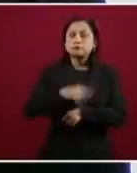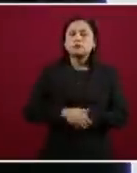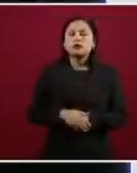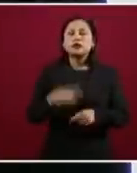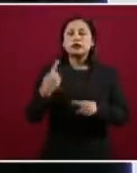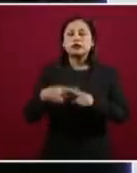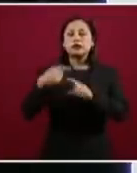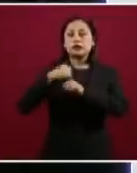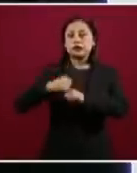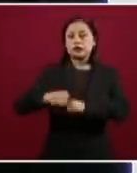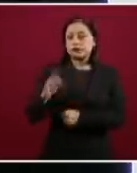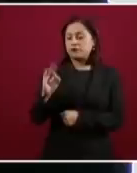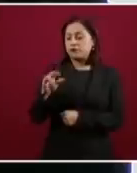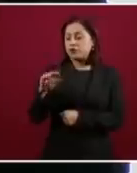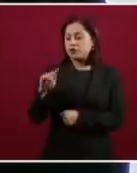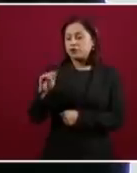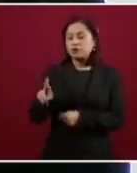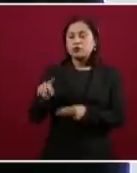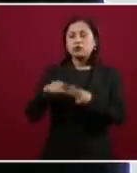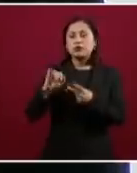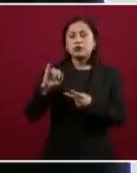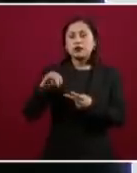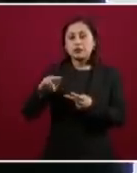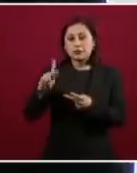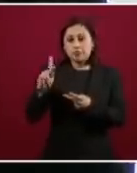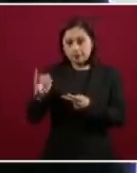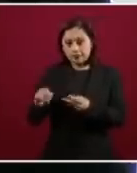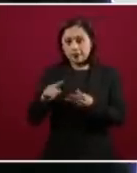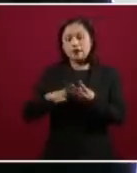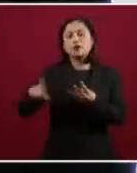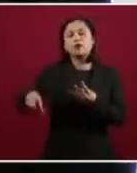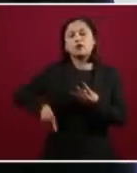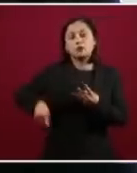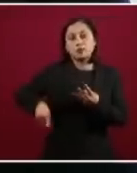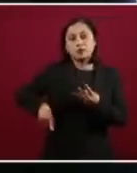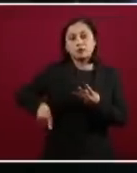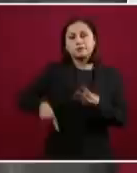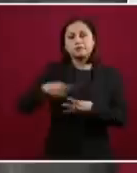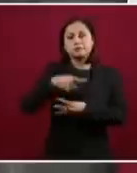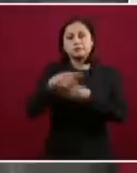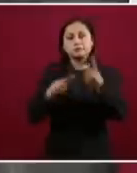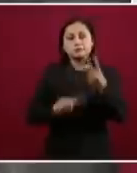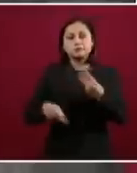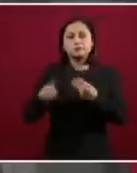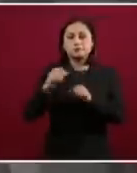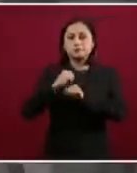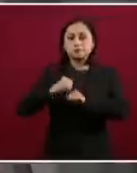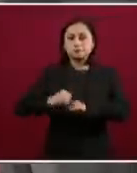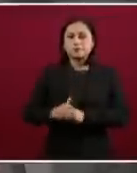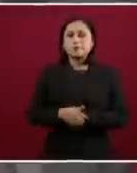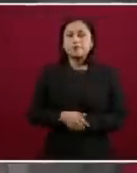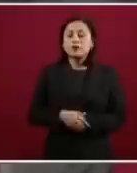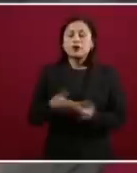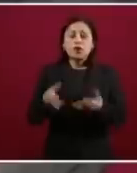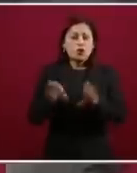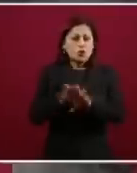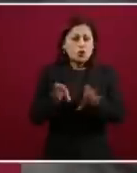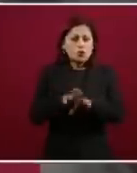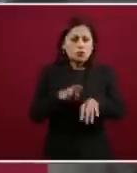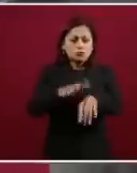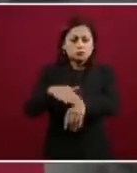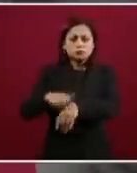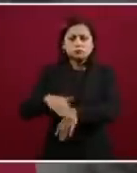tanto Fonatur, el INPI y Gobernación. En cuanto al objeto del ejercicio participativo, se busca promover